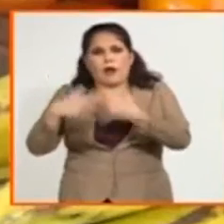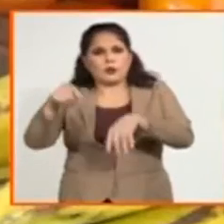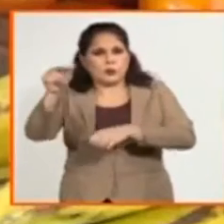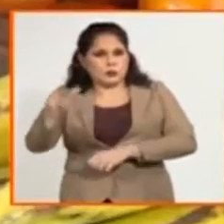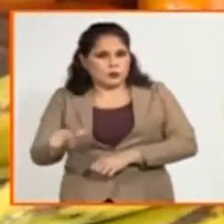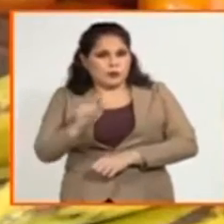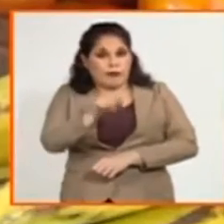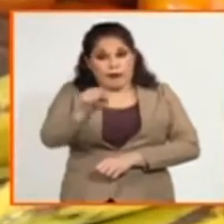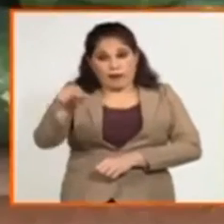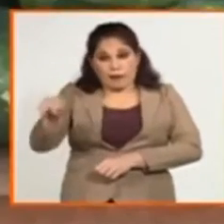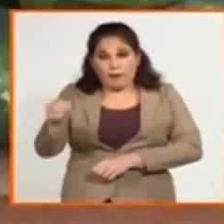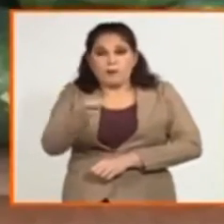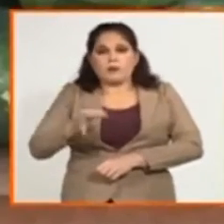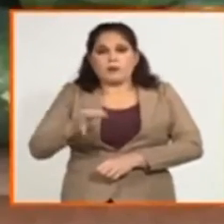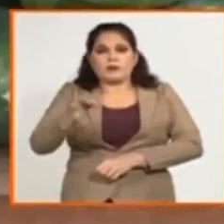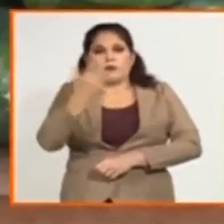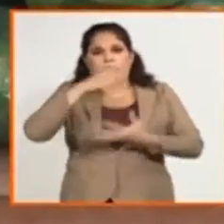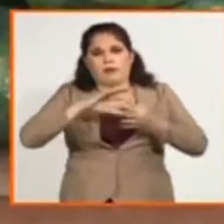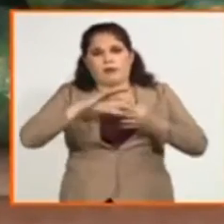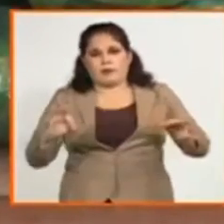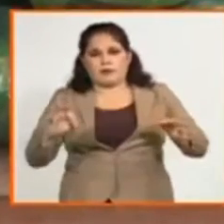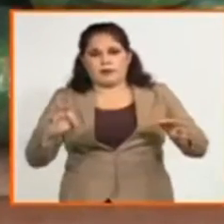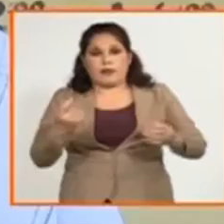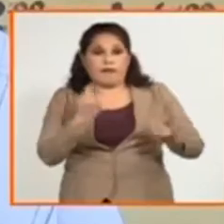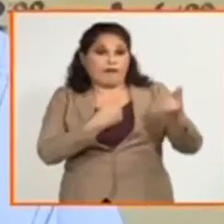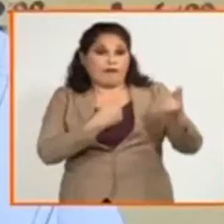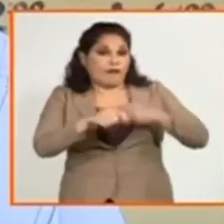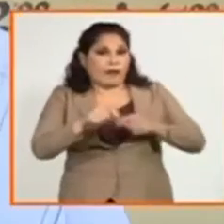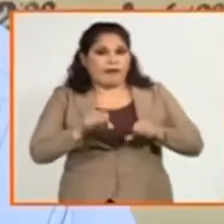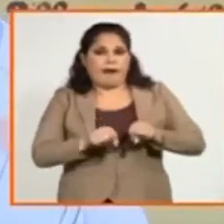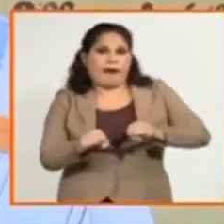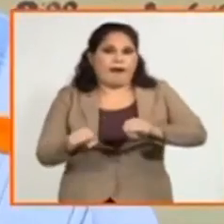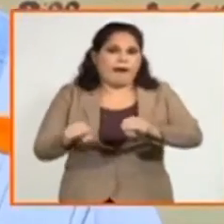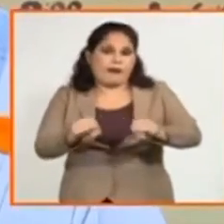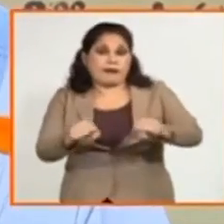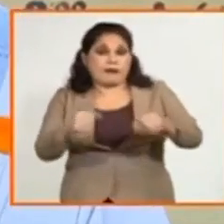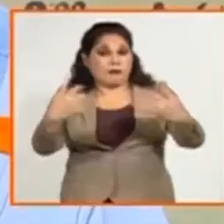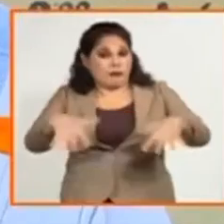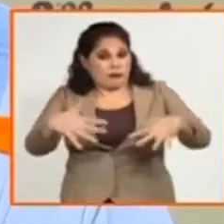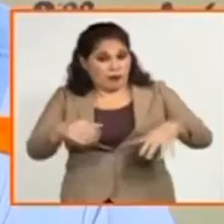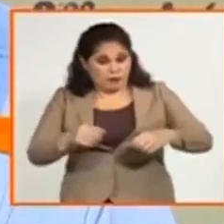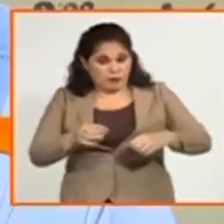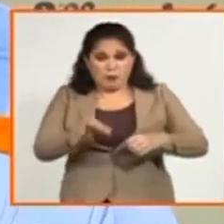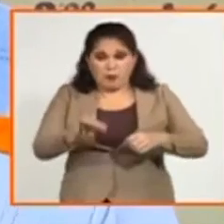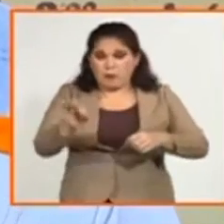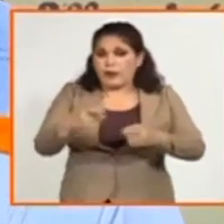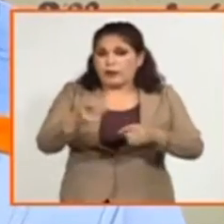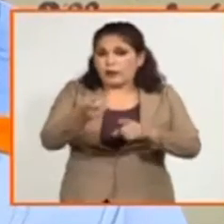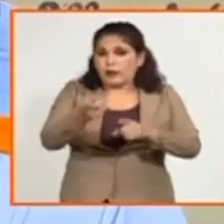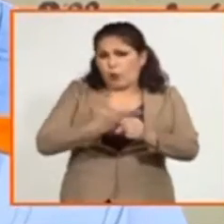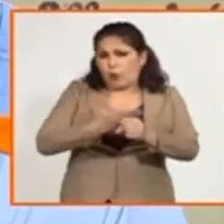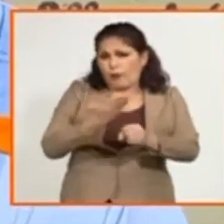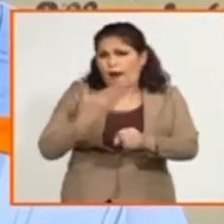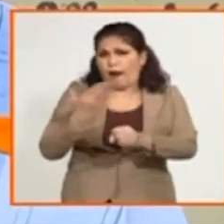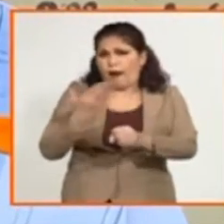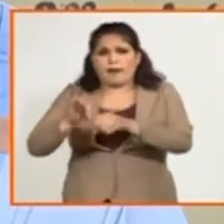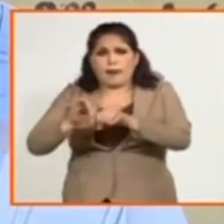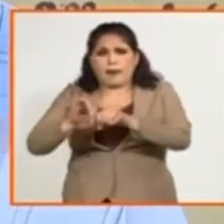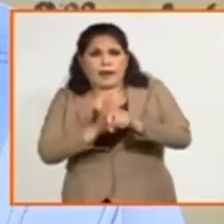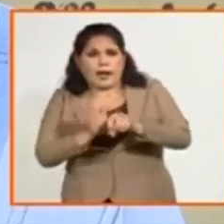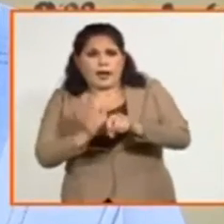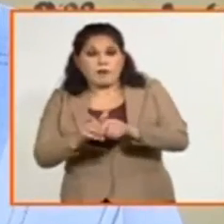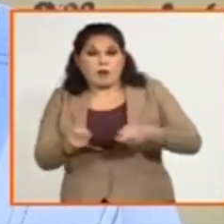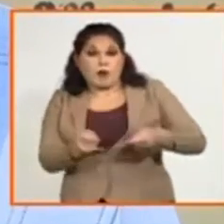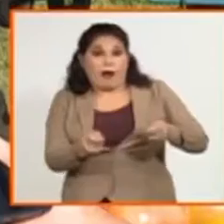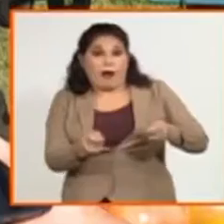uno de los 11 municipios. Los que venden ambulante por ahí lo venden mucho más caro y lo veo bastante surtido y la